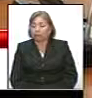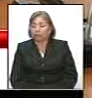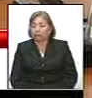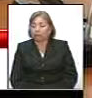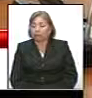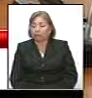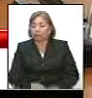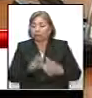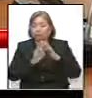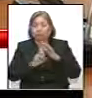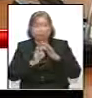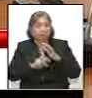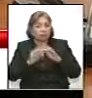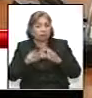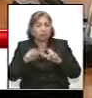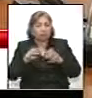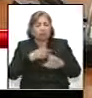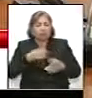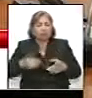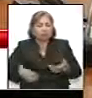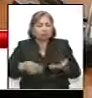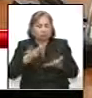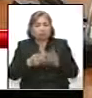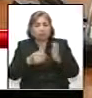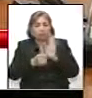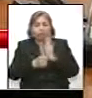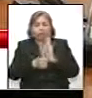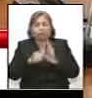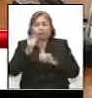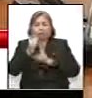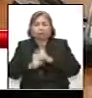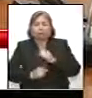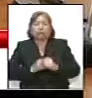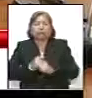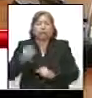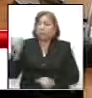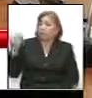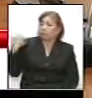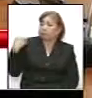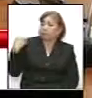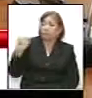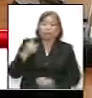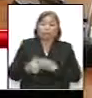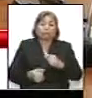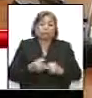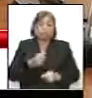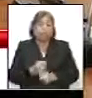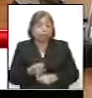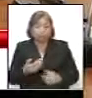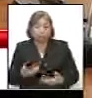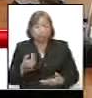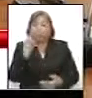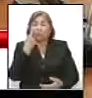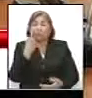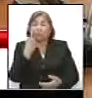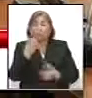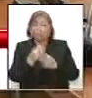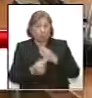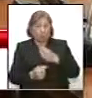Aquí están los cargos en el Ministerio de Energía y Minas. ¿De qué año? Del año pasado. Un año